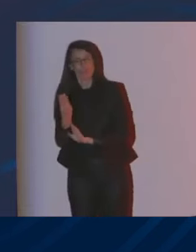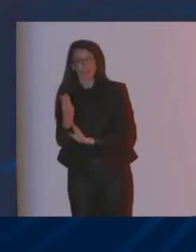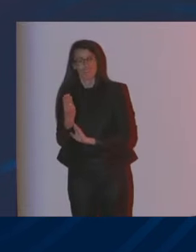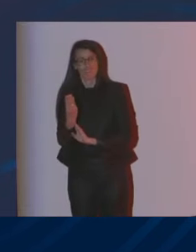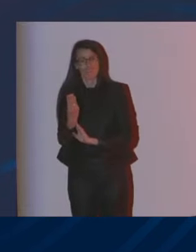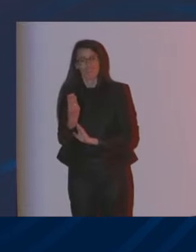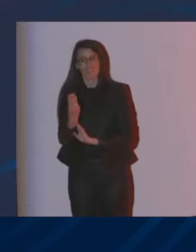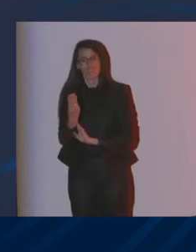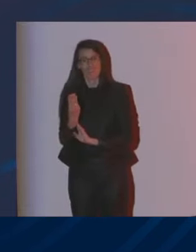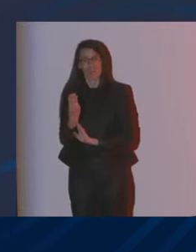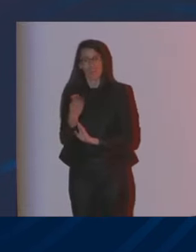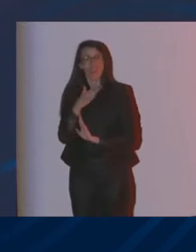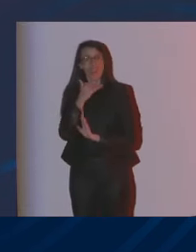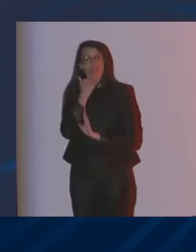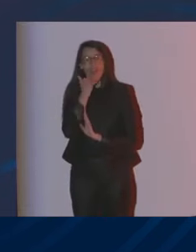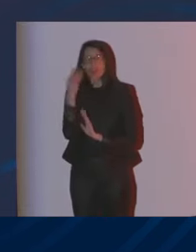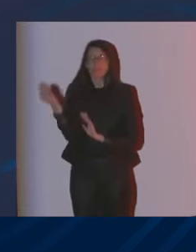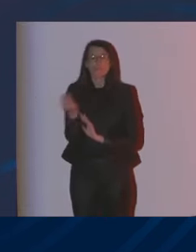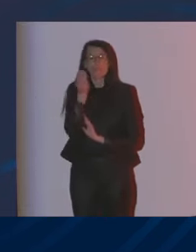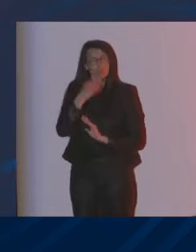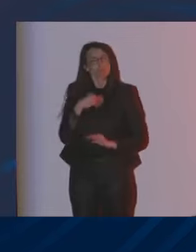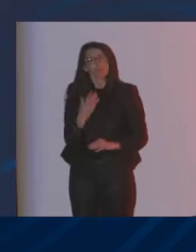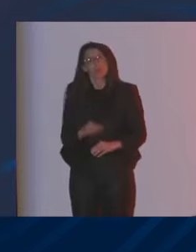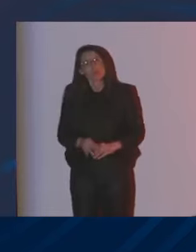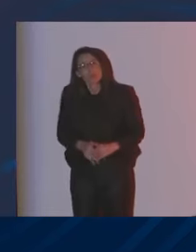¿Puede haber algo más grande?